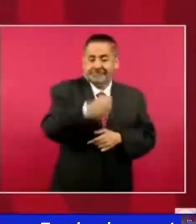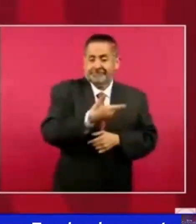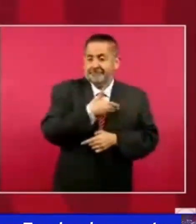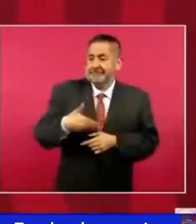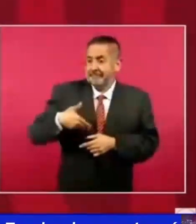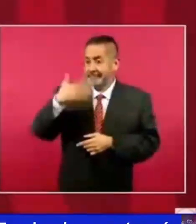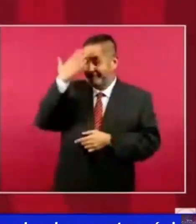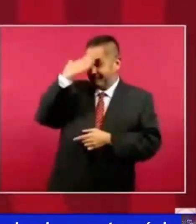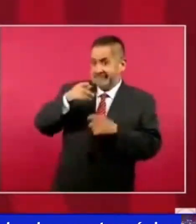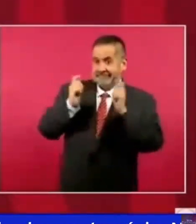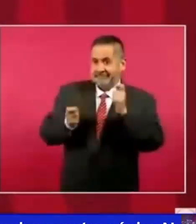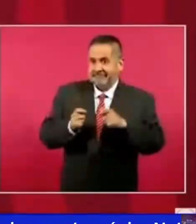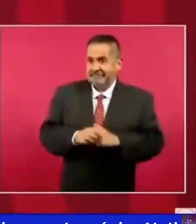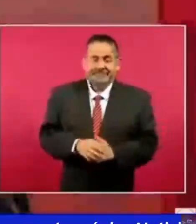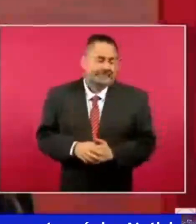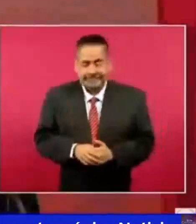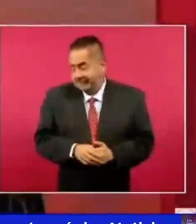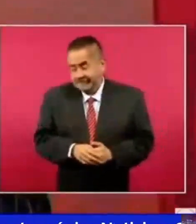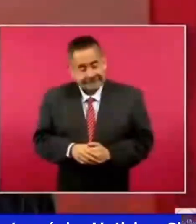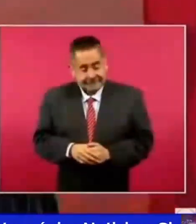No.